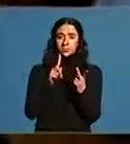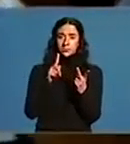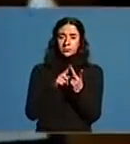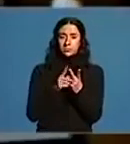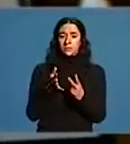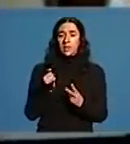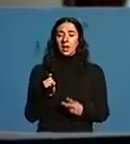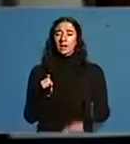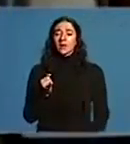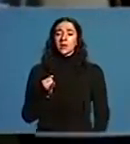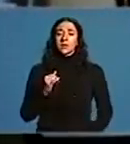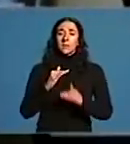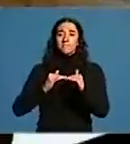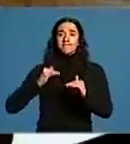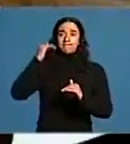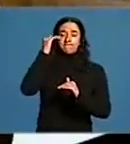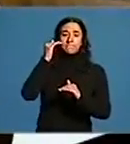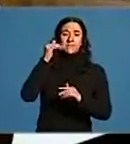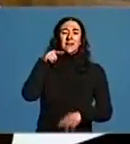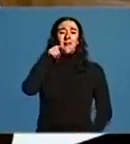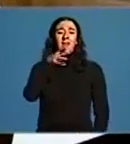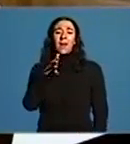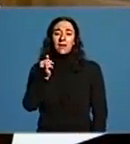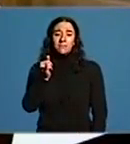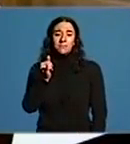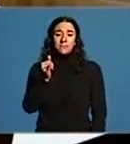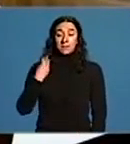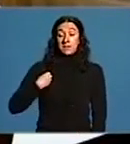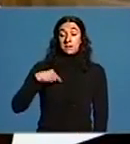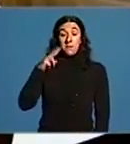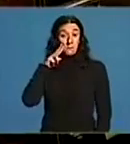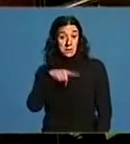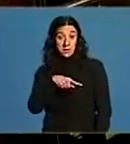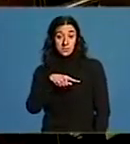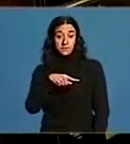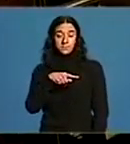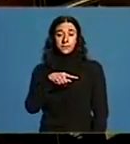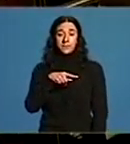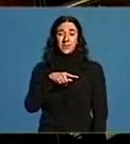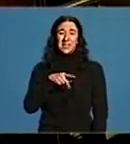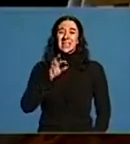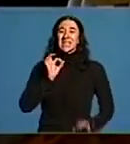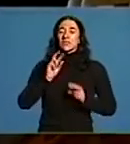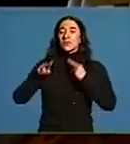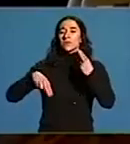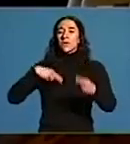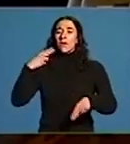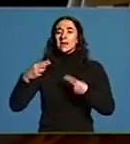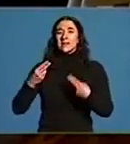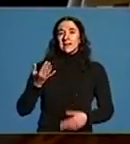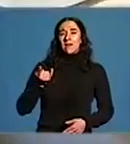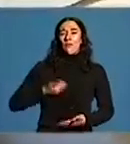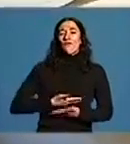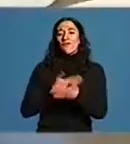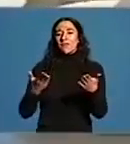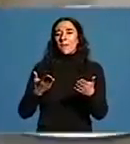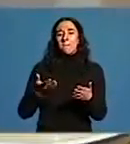la parte superior, que es esta donde estamos ahora, es un restaurante con una oferta ya para todo tipo de